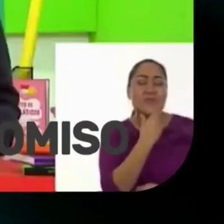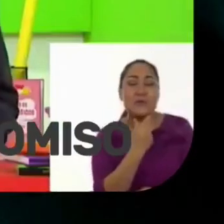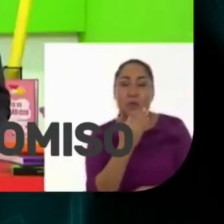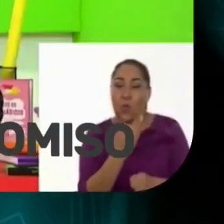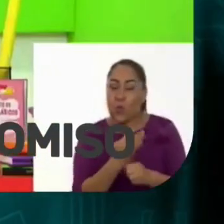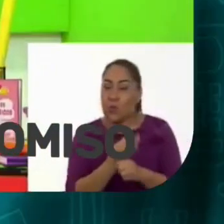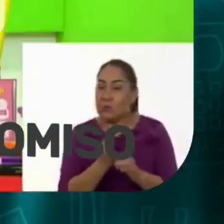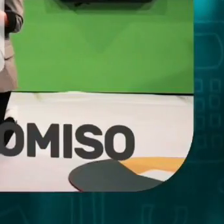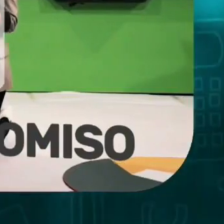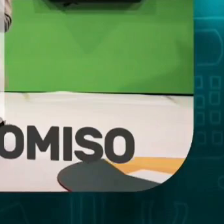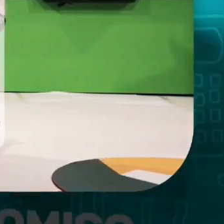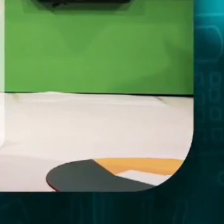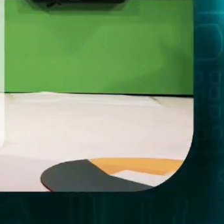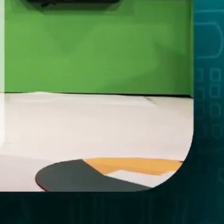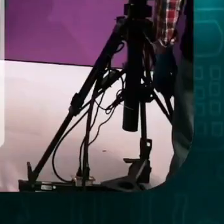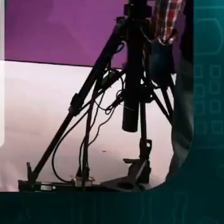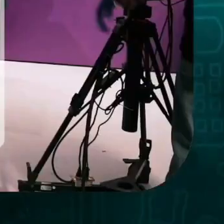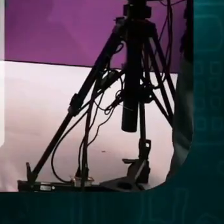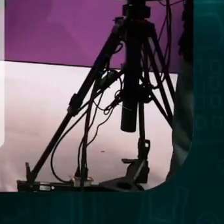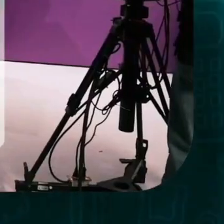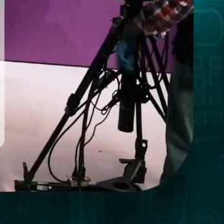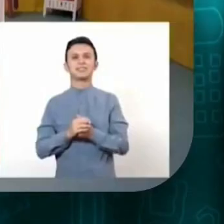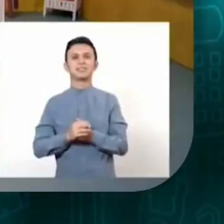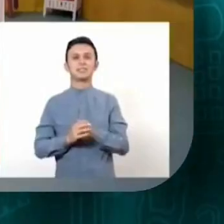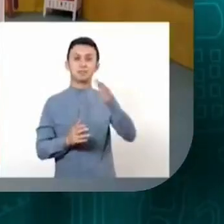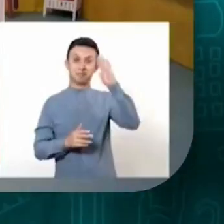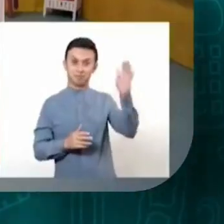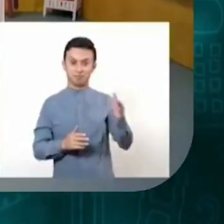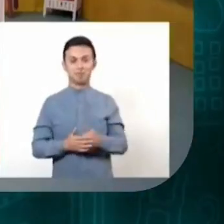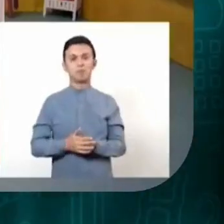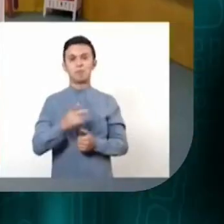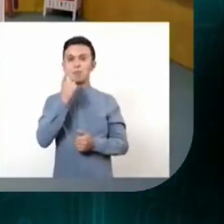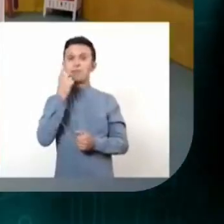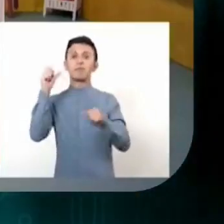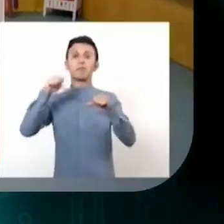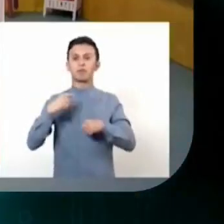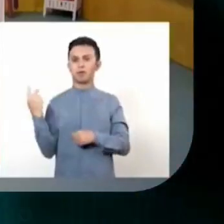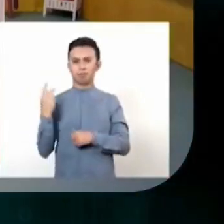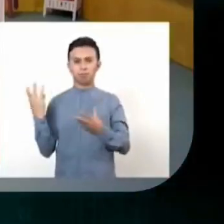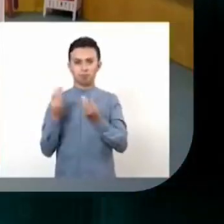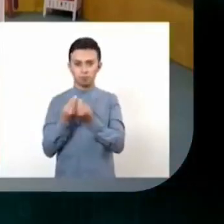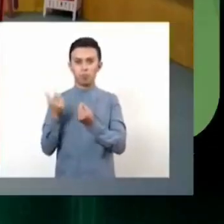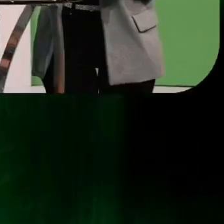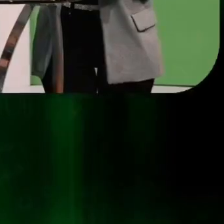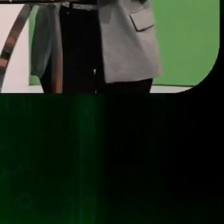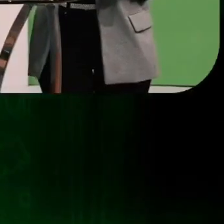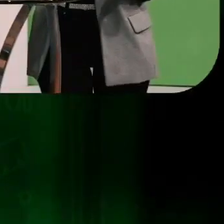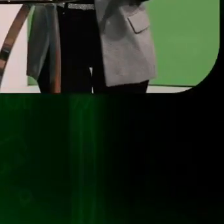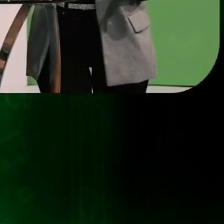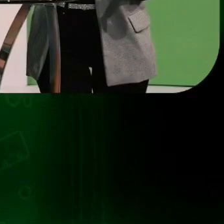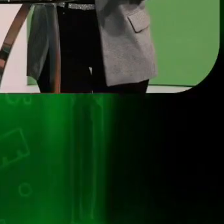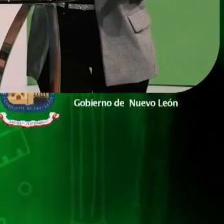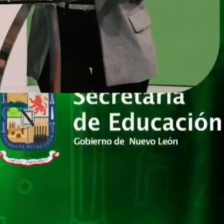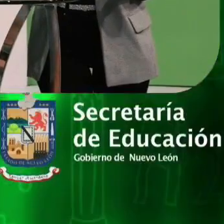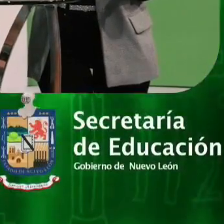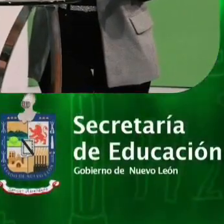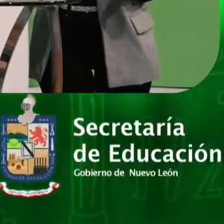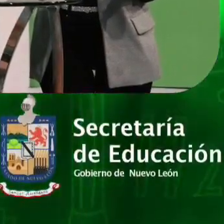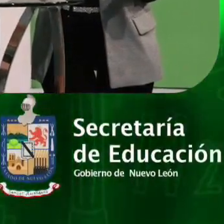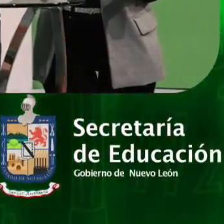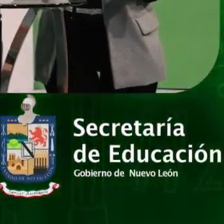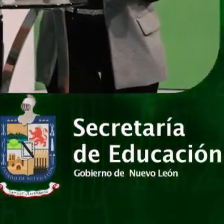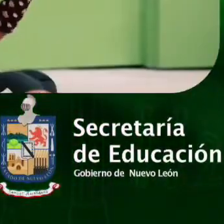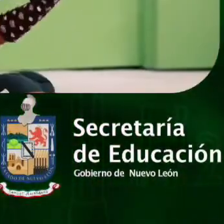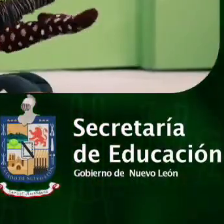Es un compromiso, y en Canal 28 el compromiso se multiplica por 3. 28.1 Escuela